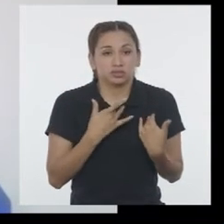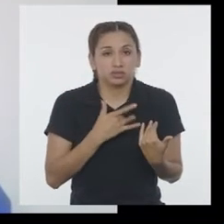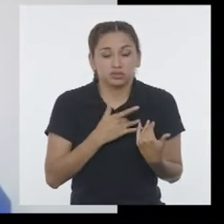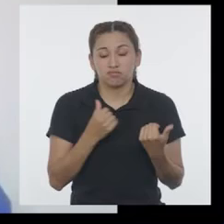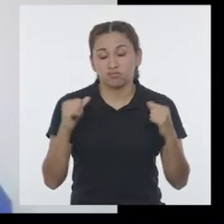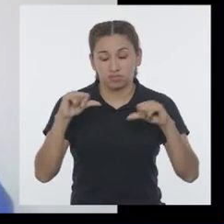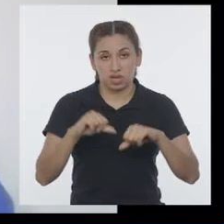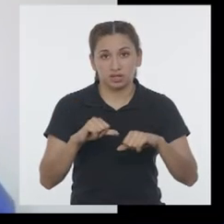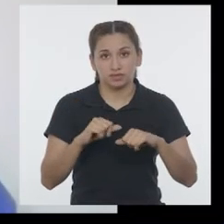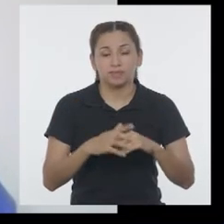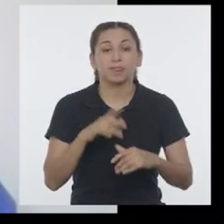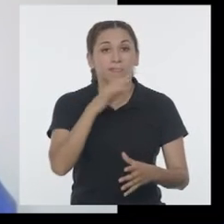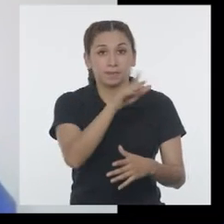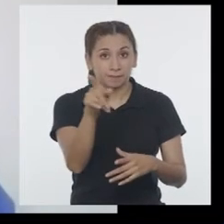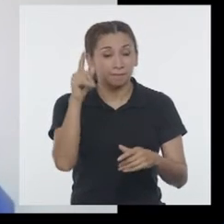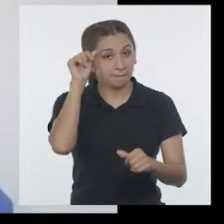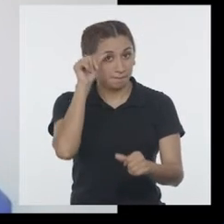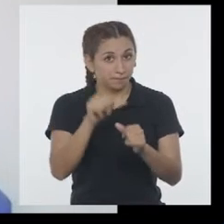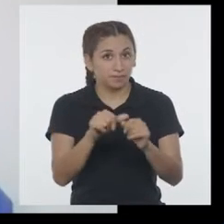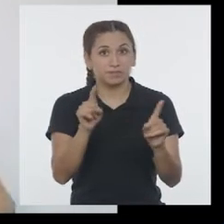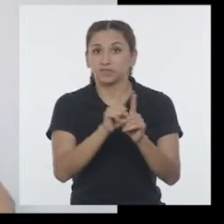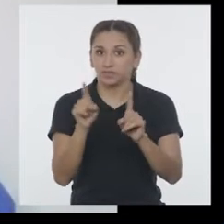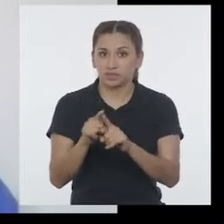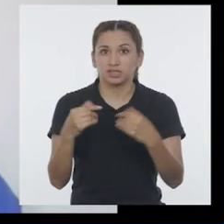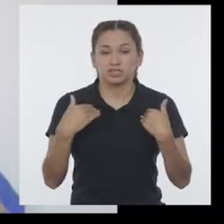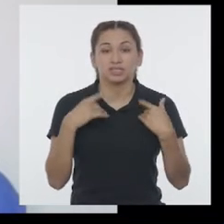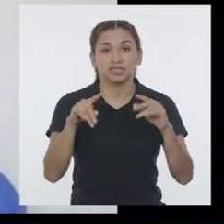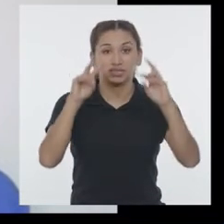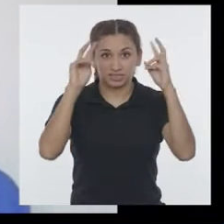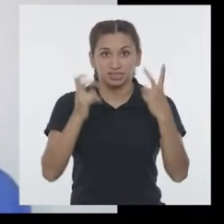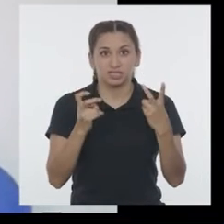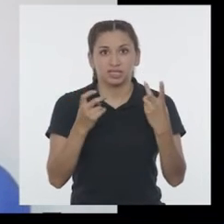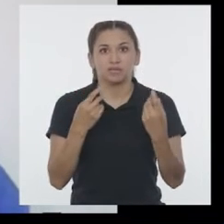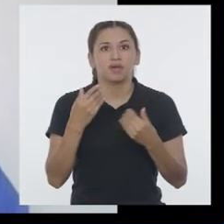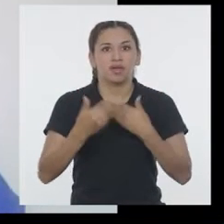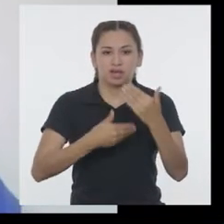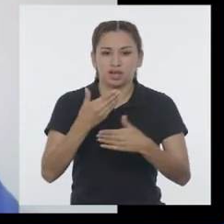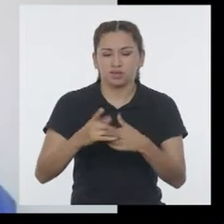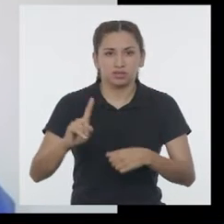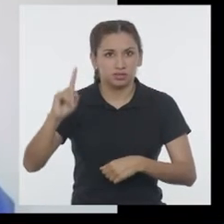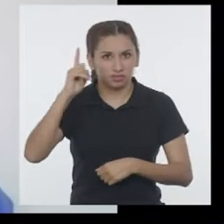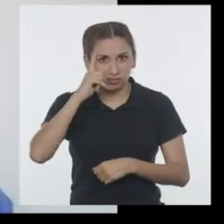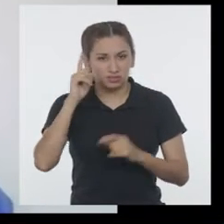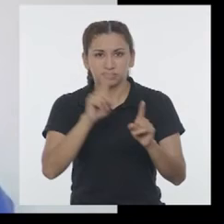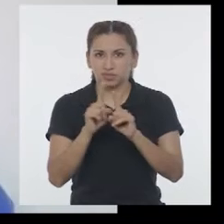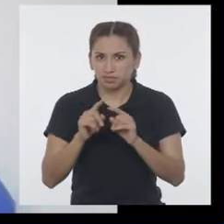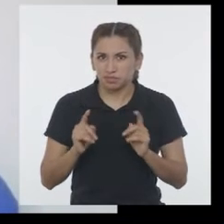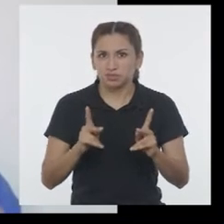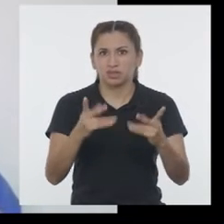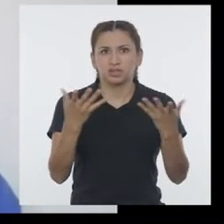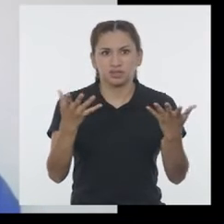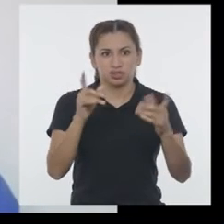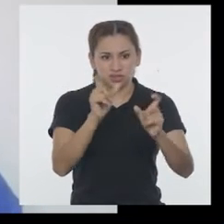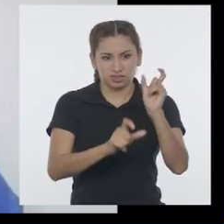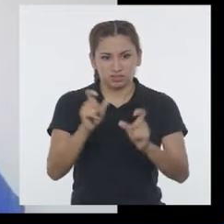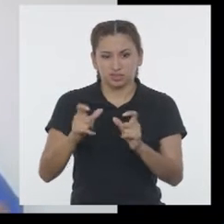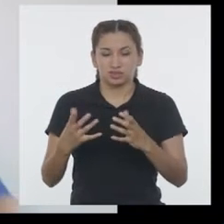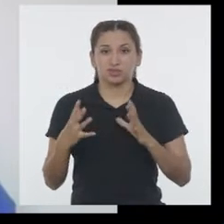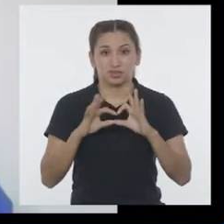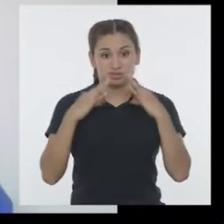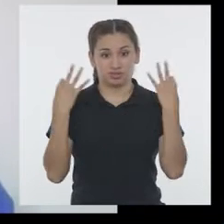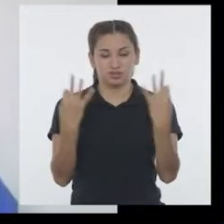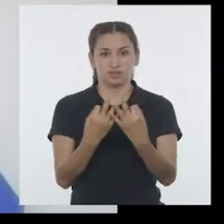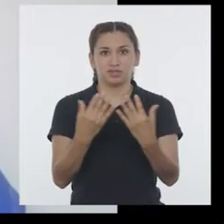mal. Debemos recordar que también debe abordarse el tema para generar conciencia y permitir que los integrantes de